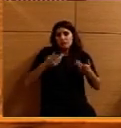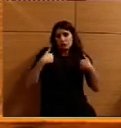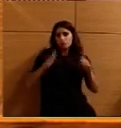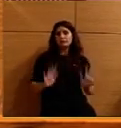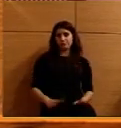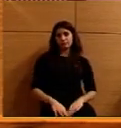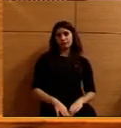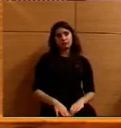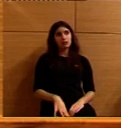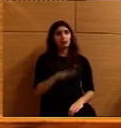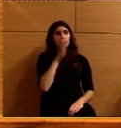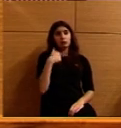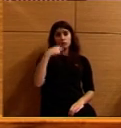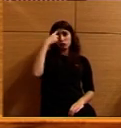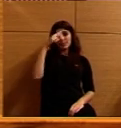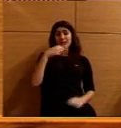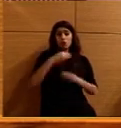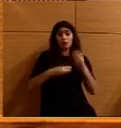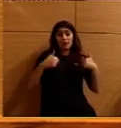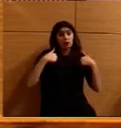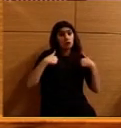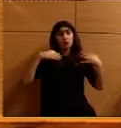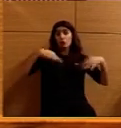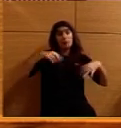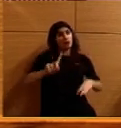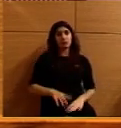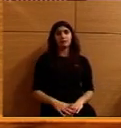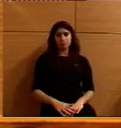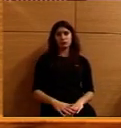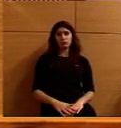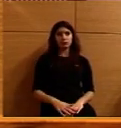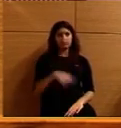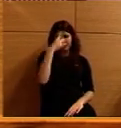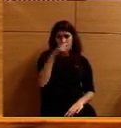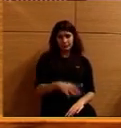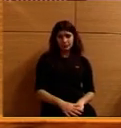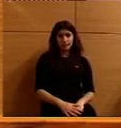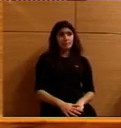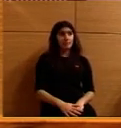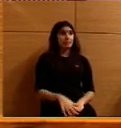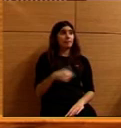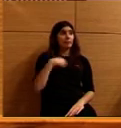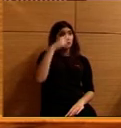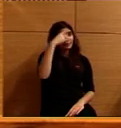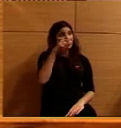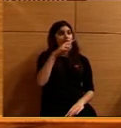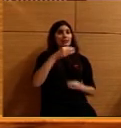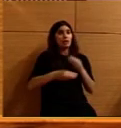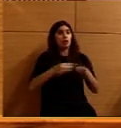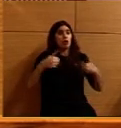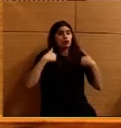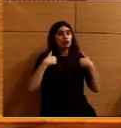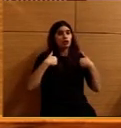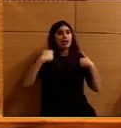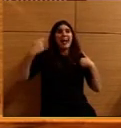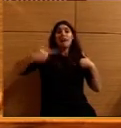yo. Porque yo sé que lo que hago yo no es lo normal, ¿saben? Ni sé que lo que hago yo es